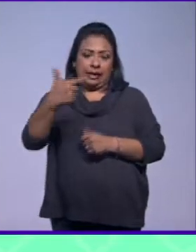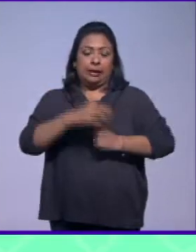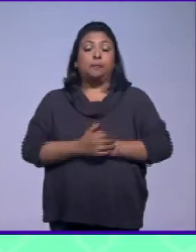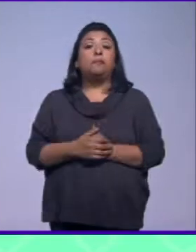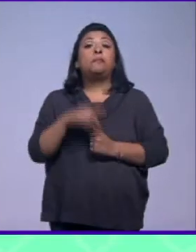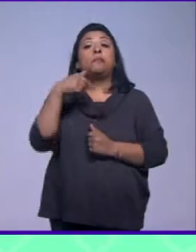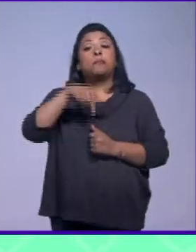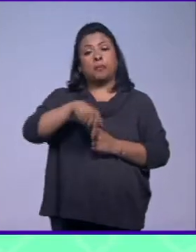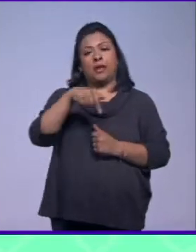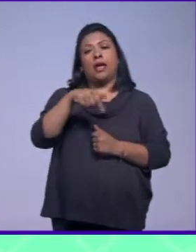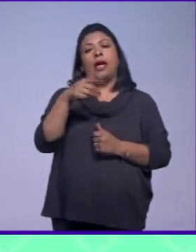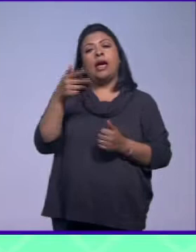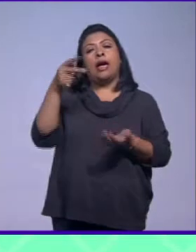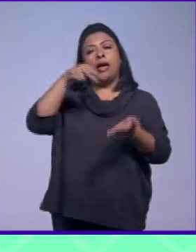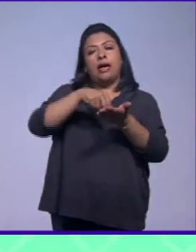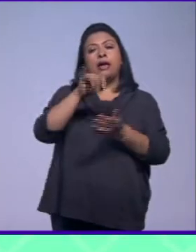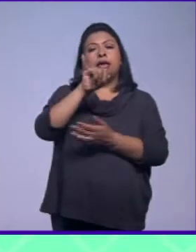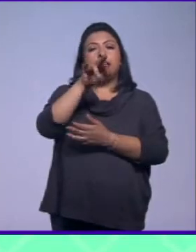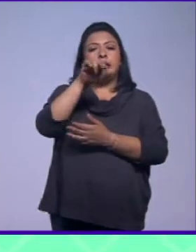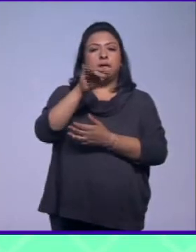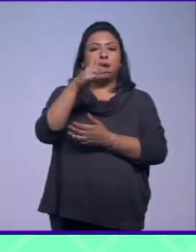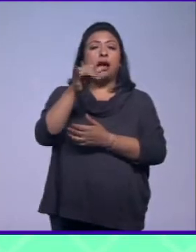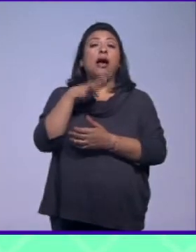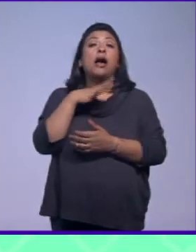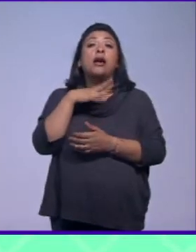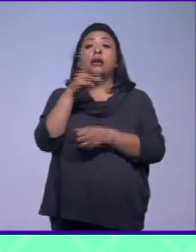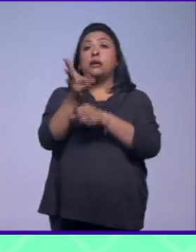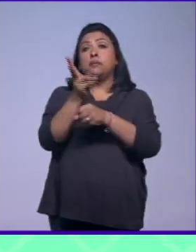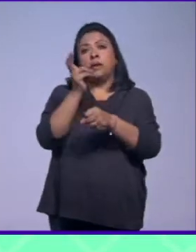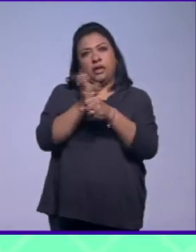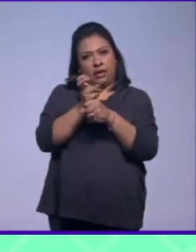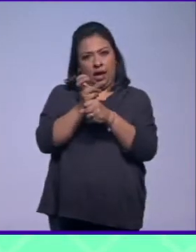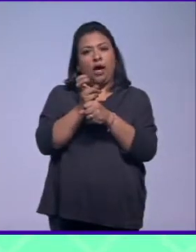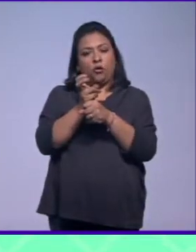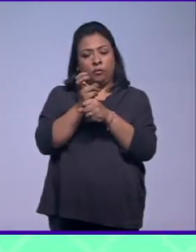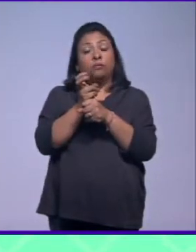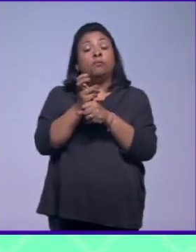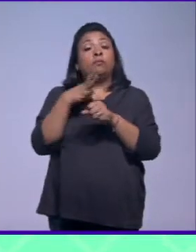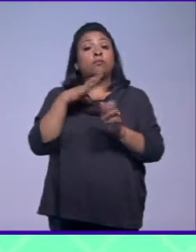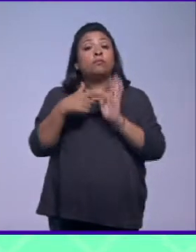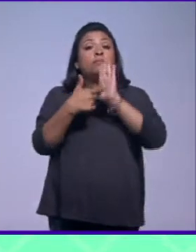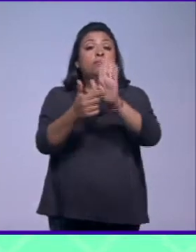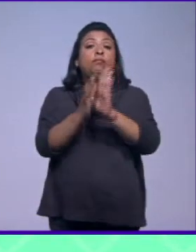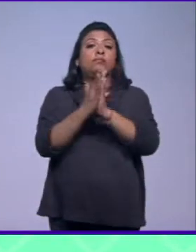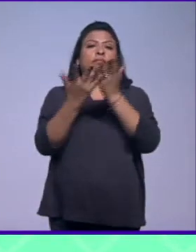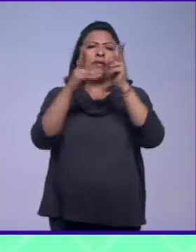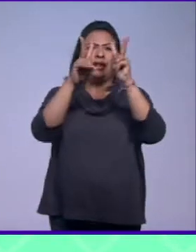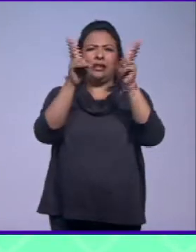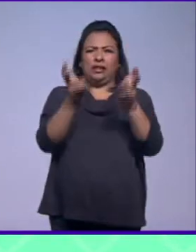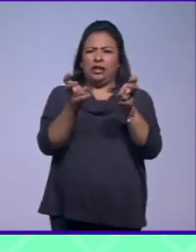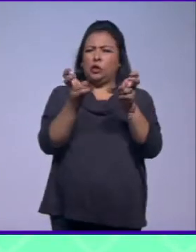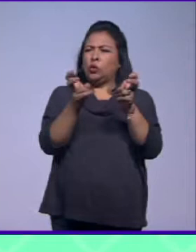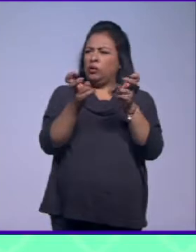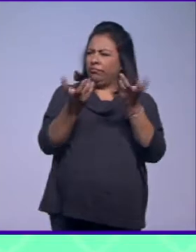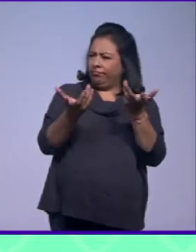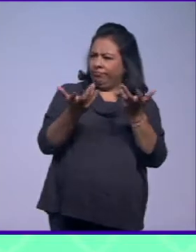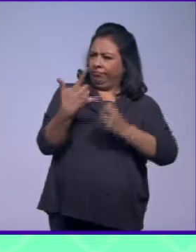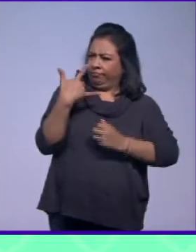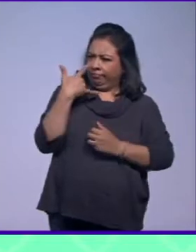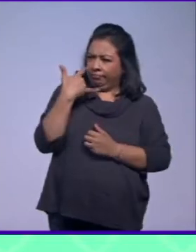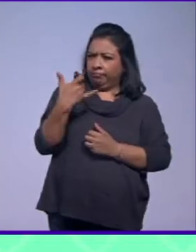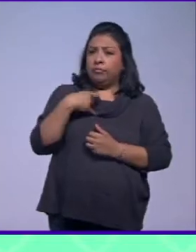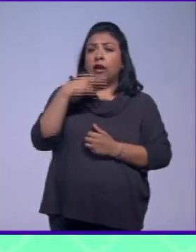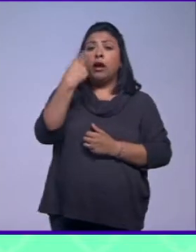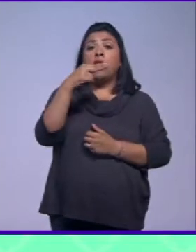estudio nos acompañará irma gallo que nos tiene un invitado que presenta un libro con un título bastante llamativo